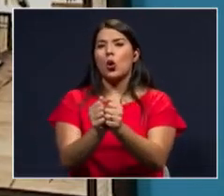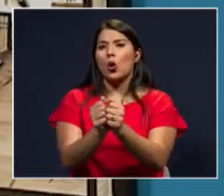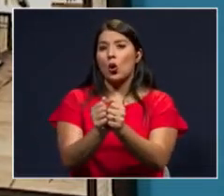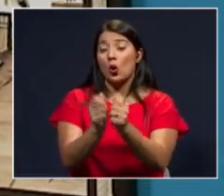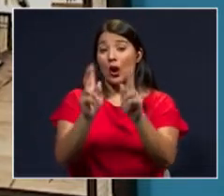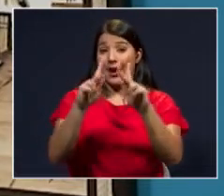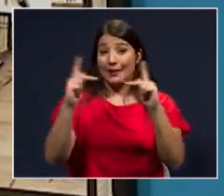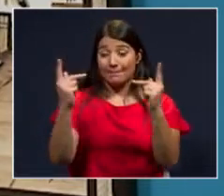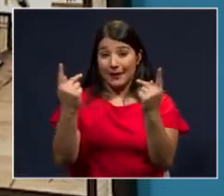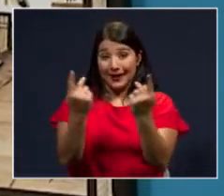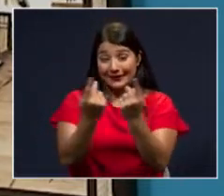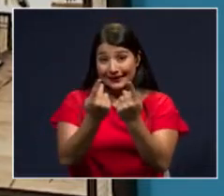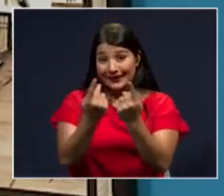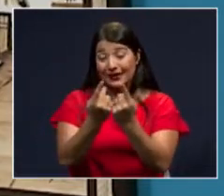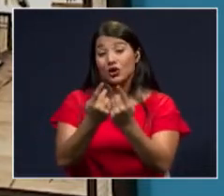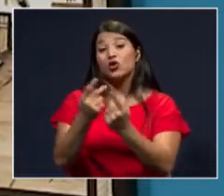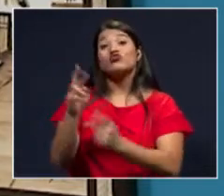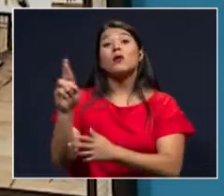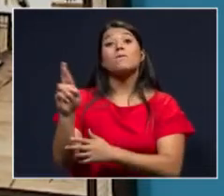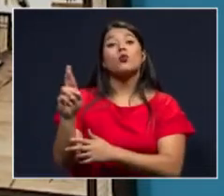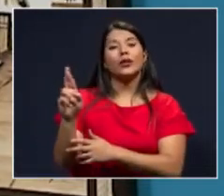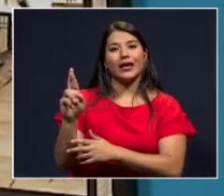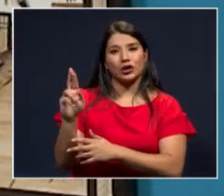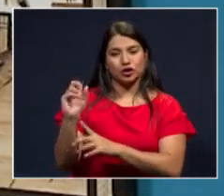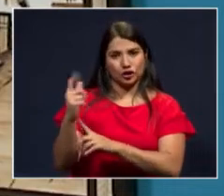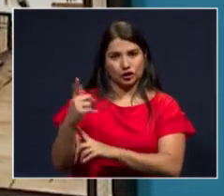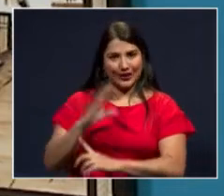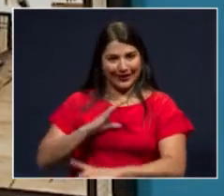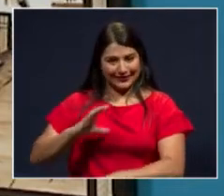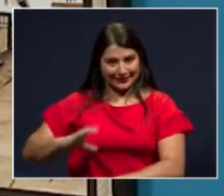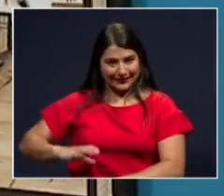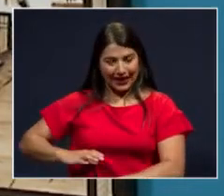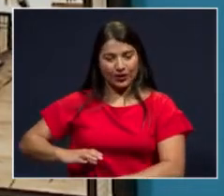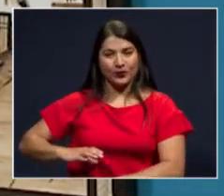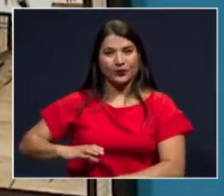el Partido Republicano Social Cristiano y que tiene que ver con